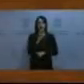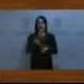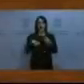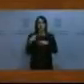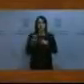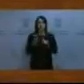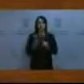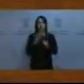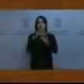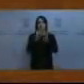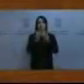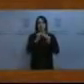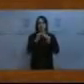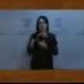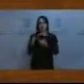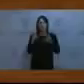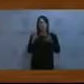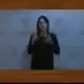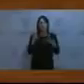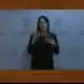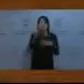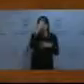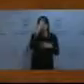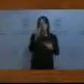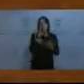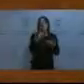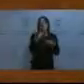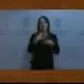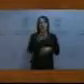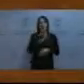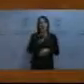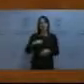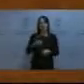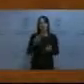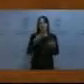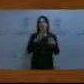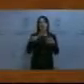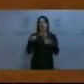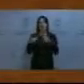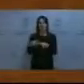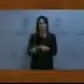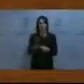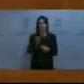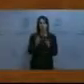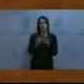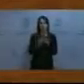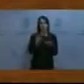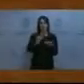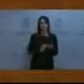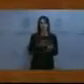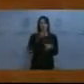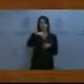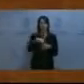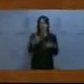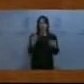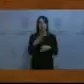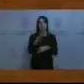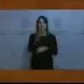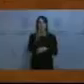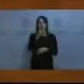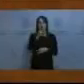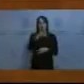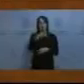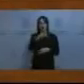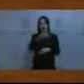a los principios de publicidad y concurrencia y en lo que respecta a su actividad contractual a las prescripciones de la Ley de Contratos. SOGEPSA debe disponer de un